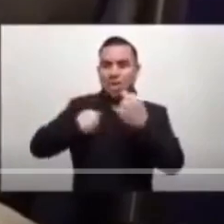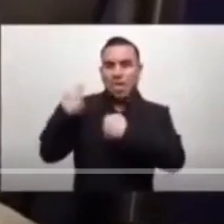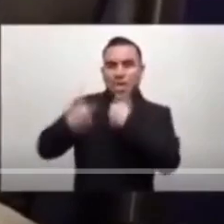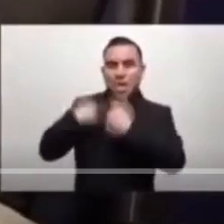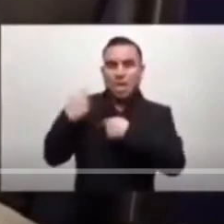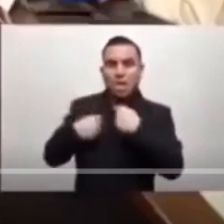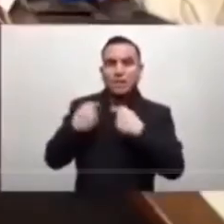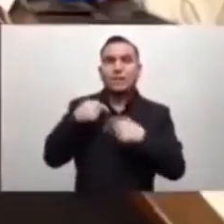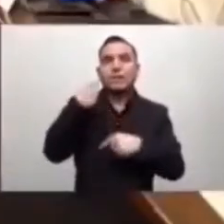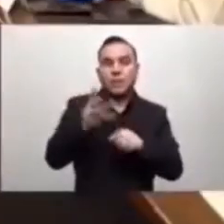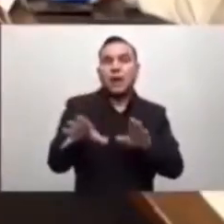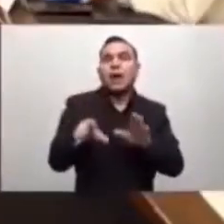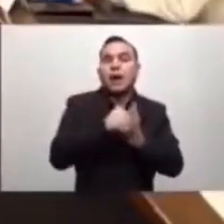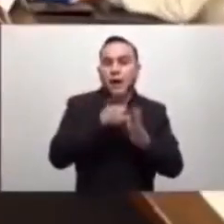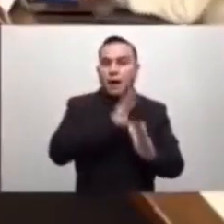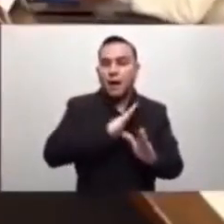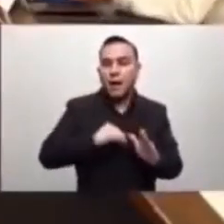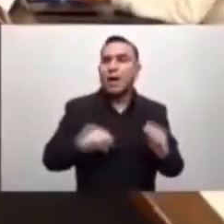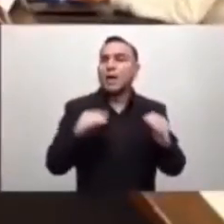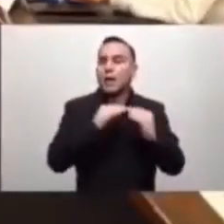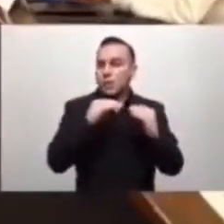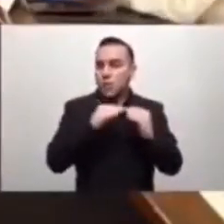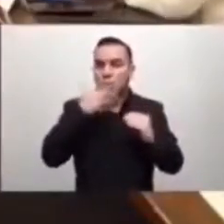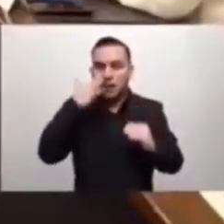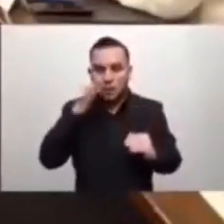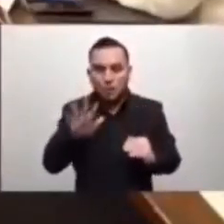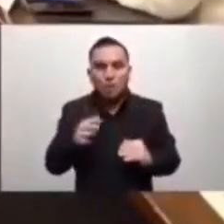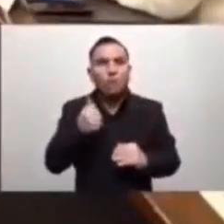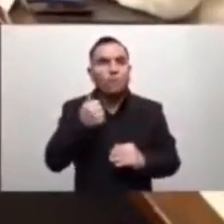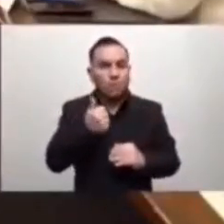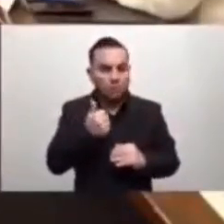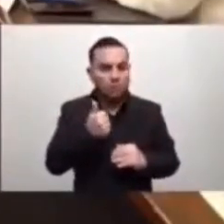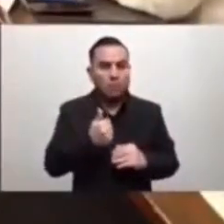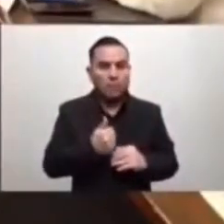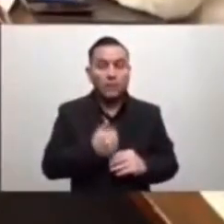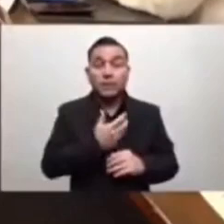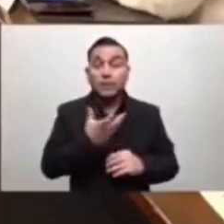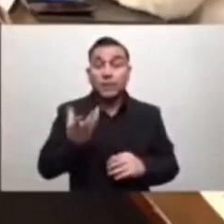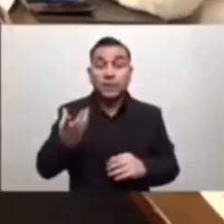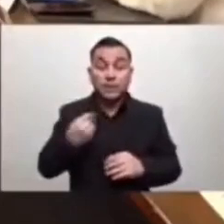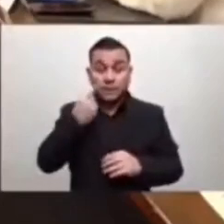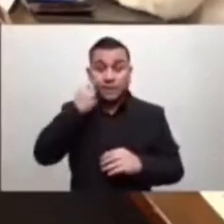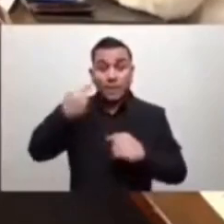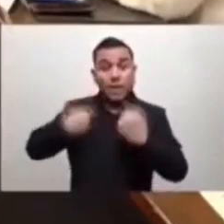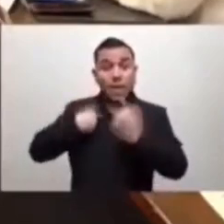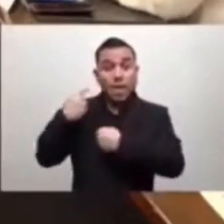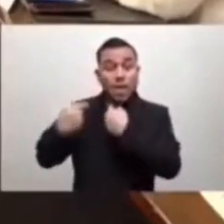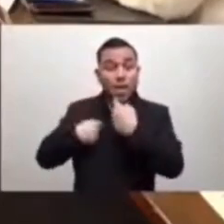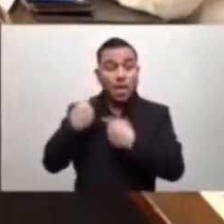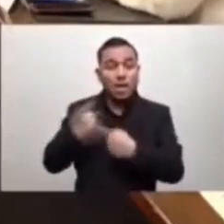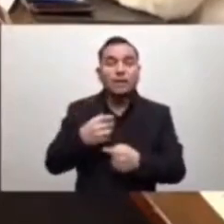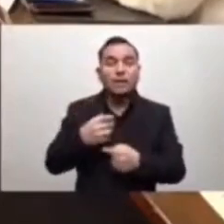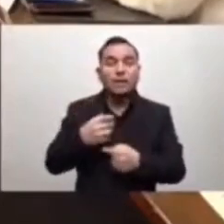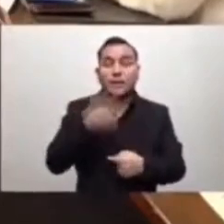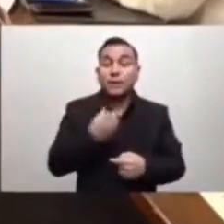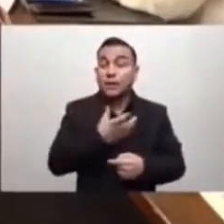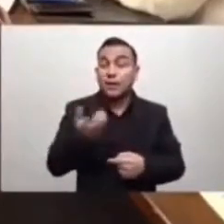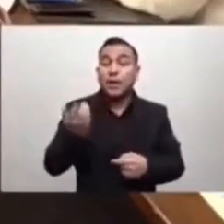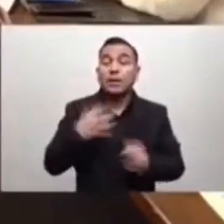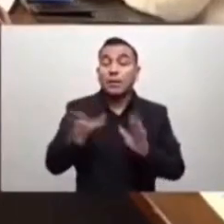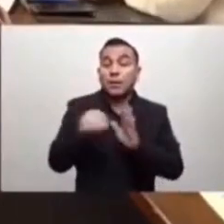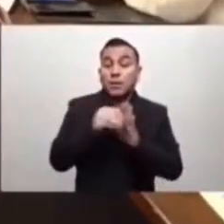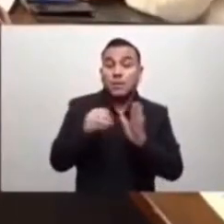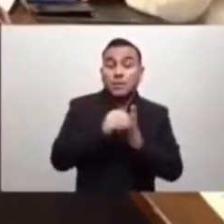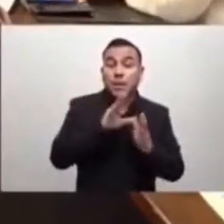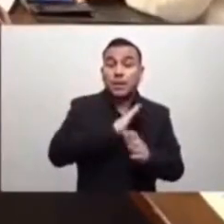principio y luego las copiaron Así que nos critiquen nuestras medidas económicas inicialmente y luego que la